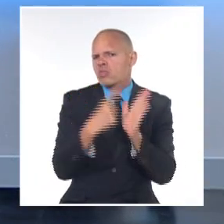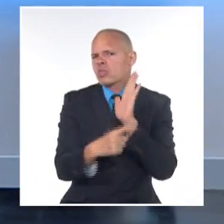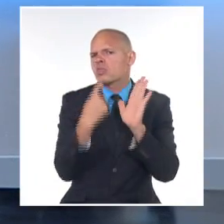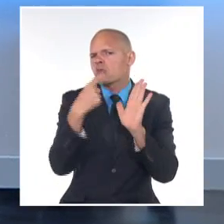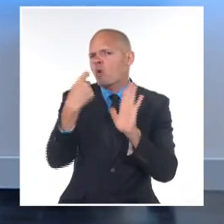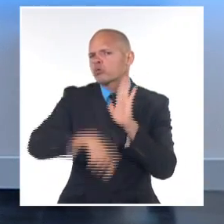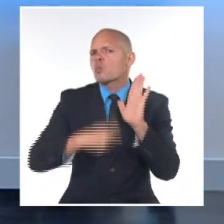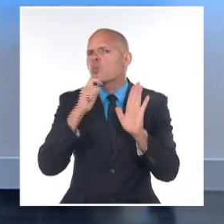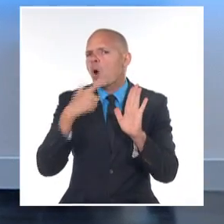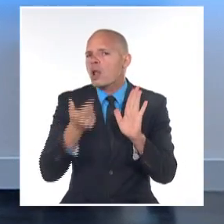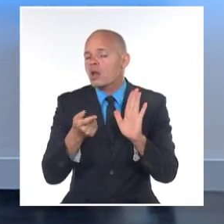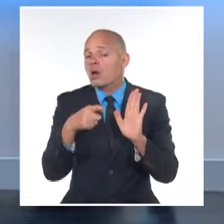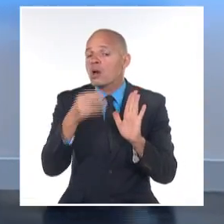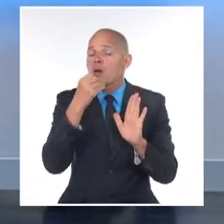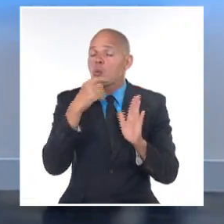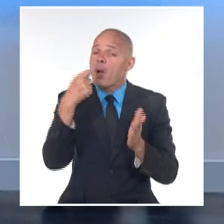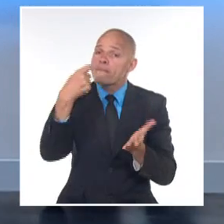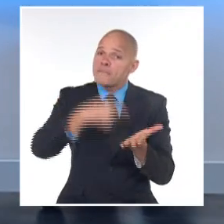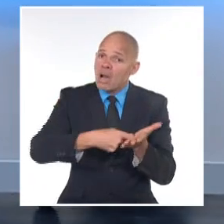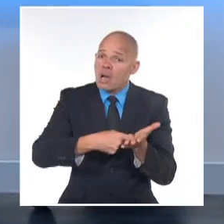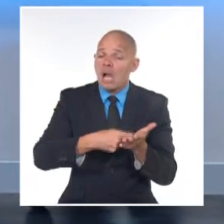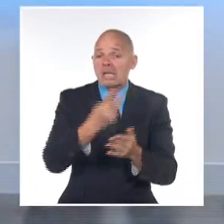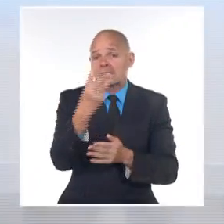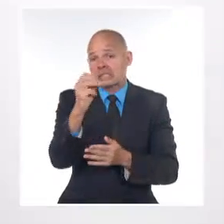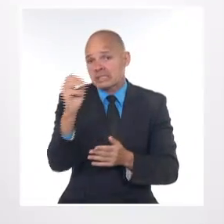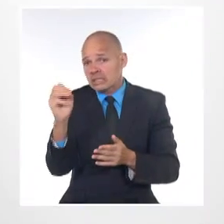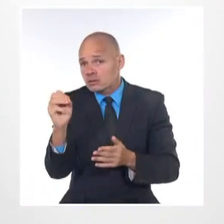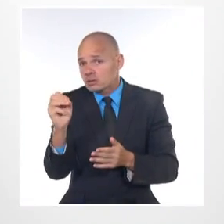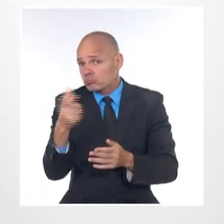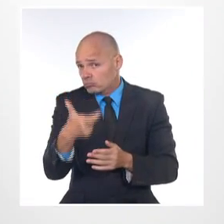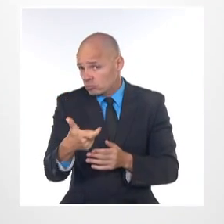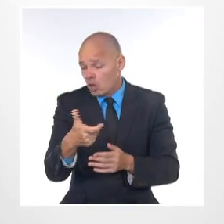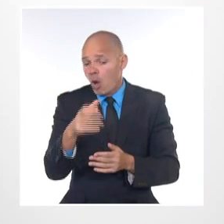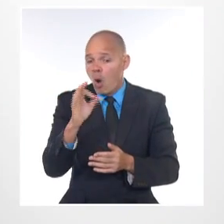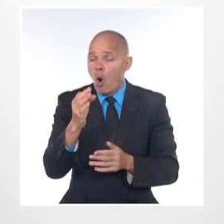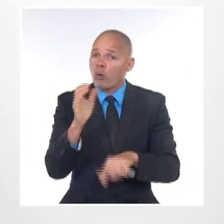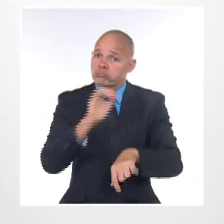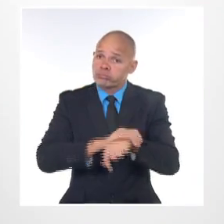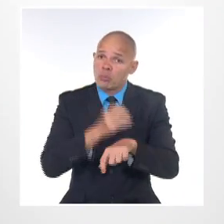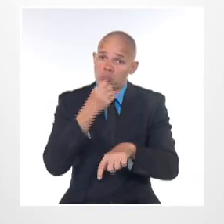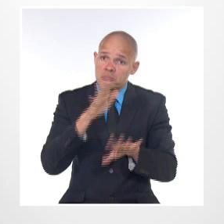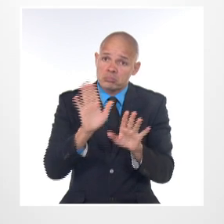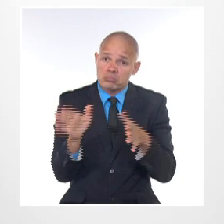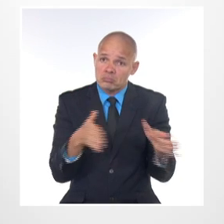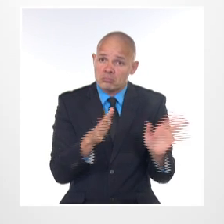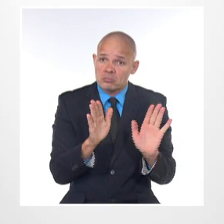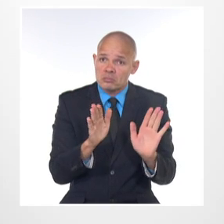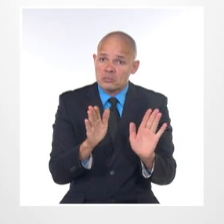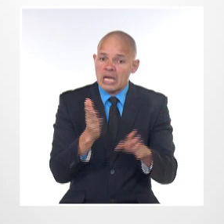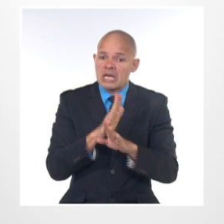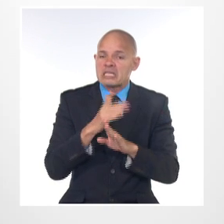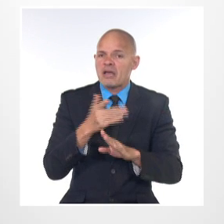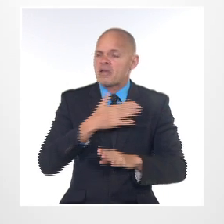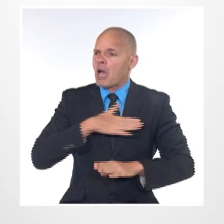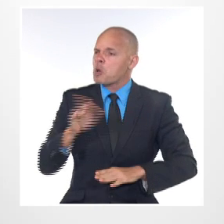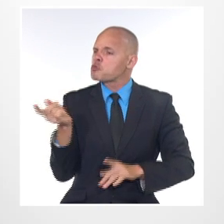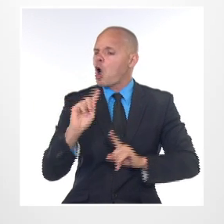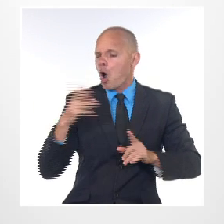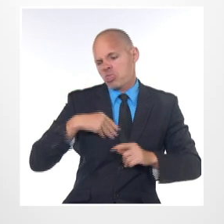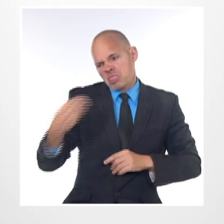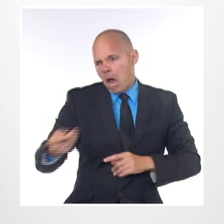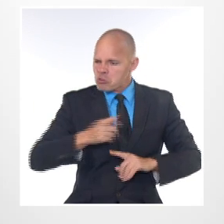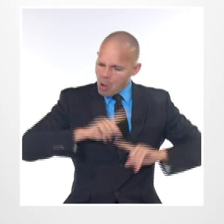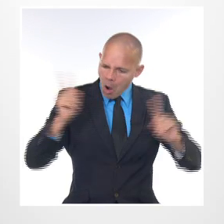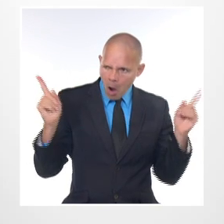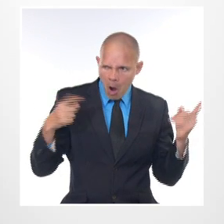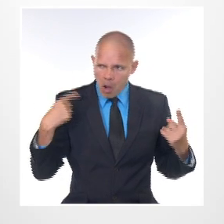Pero estamos hasta ese momento de no lo voy a hacer, no Una le voy a acción entregar. pasiva de negarse. No le voy a entregar. Por ¿Y- ejemplo. ¿Y qué puede pasar después de eso? Bueno, en caso de que